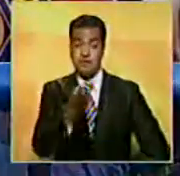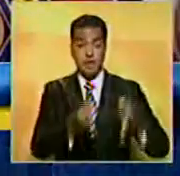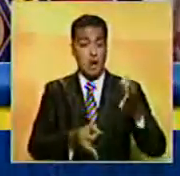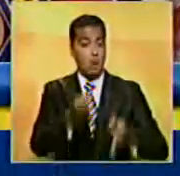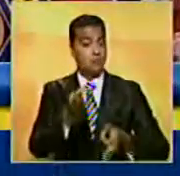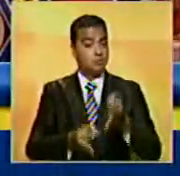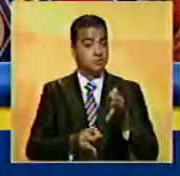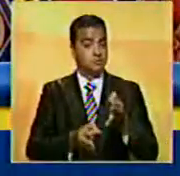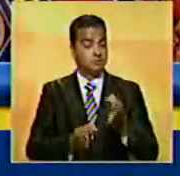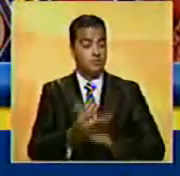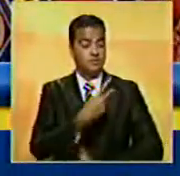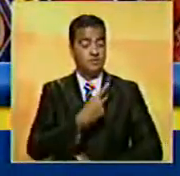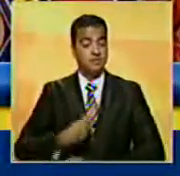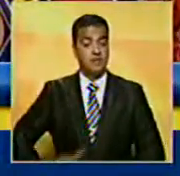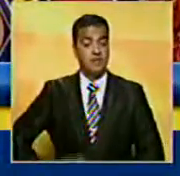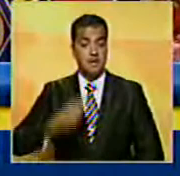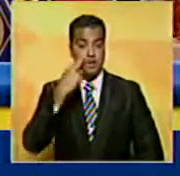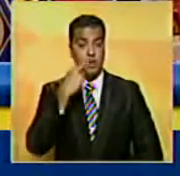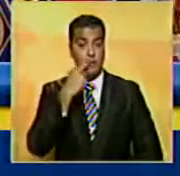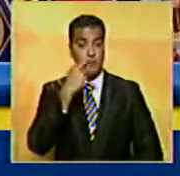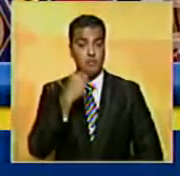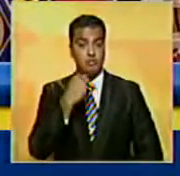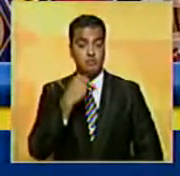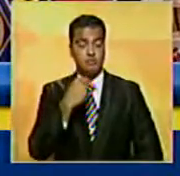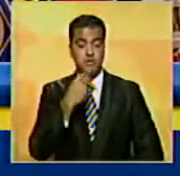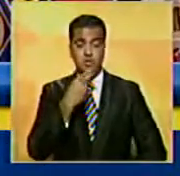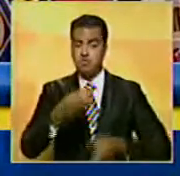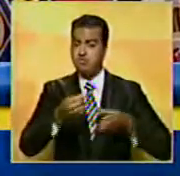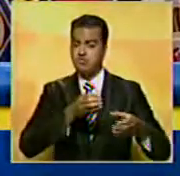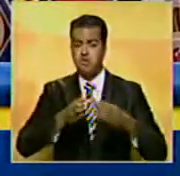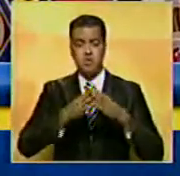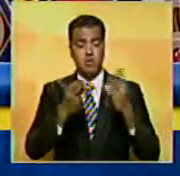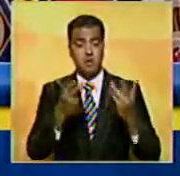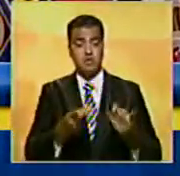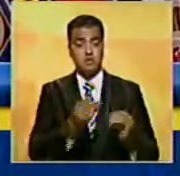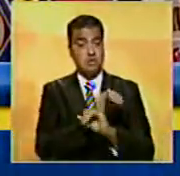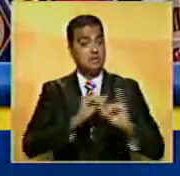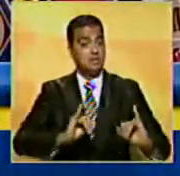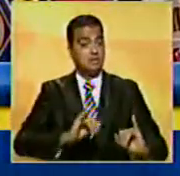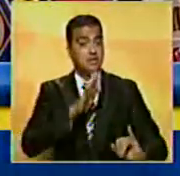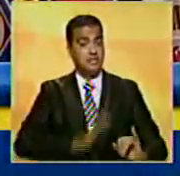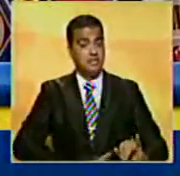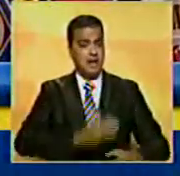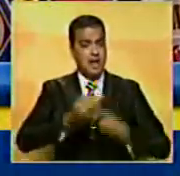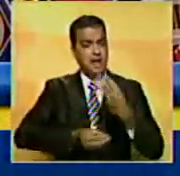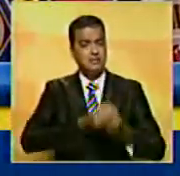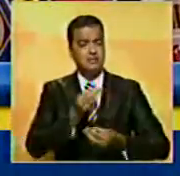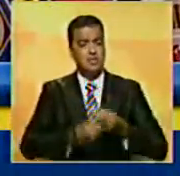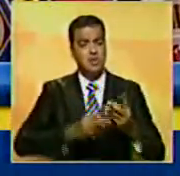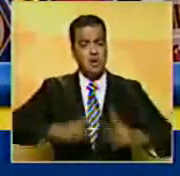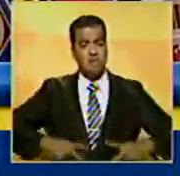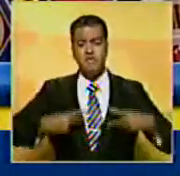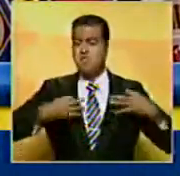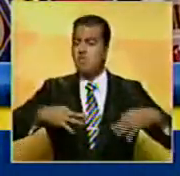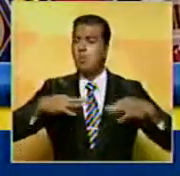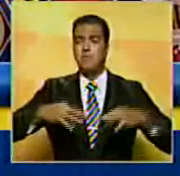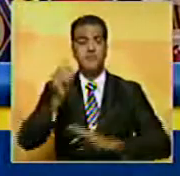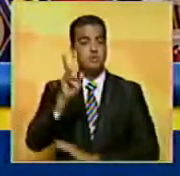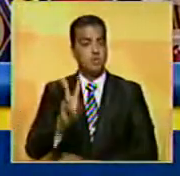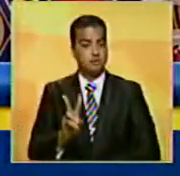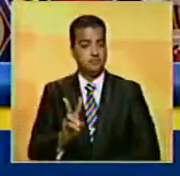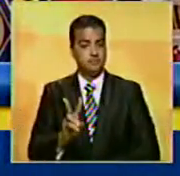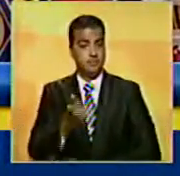juicio de González el vicepresidente Nicolás Maduro obvió completamente las condiciones concretas en las cuales se desenvuelve la vida cotidiana de los venezolanos